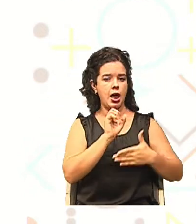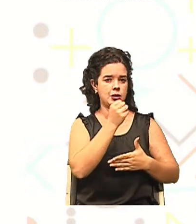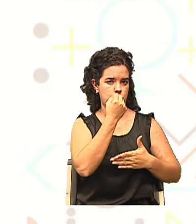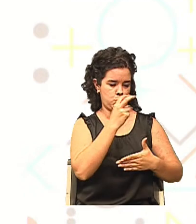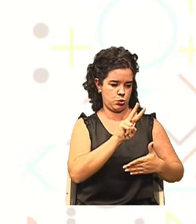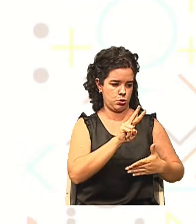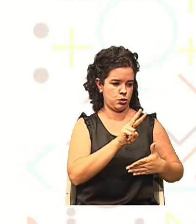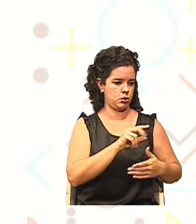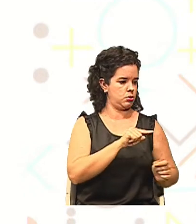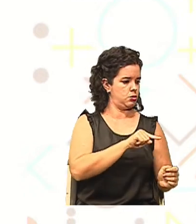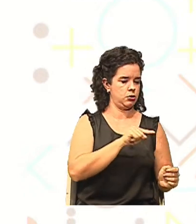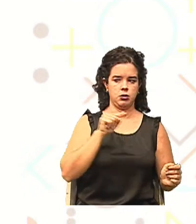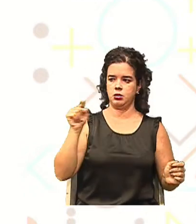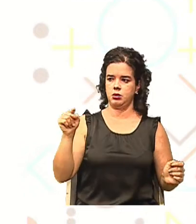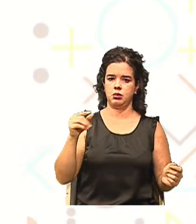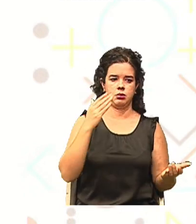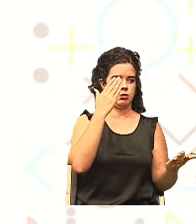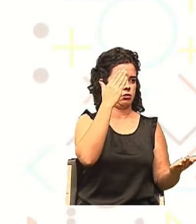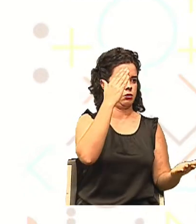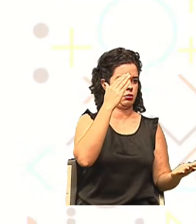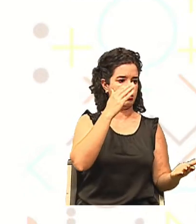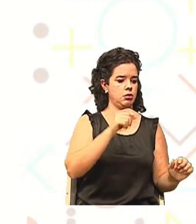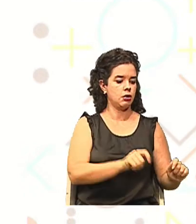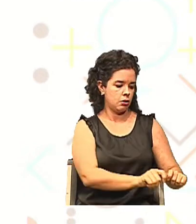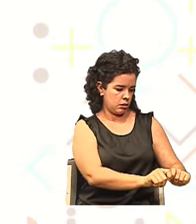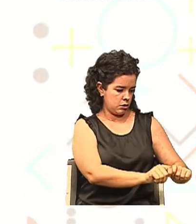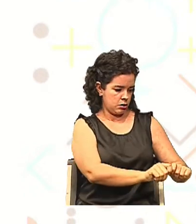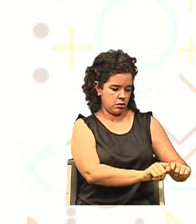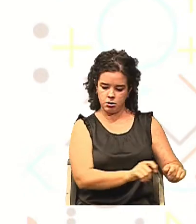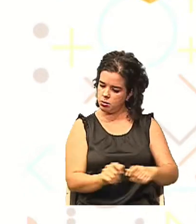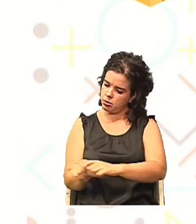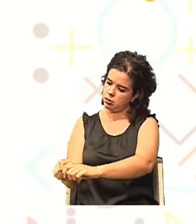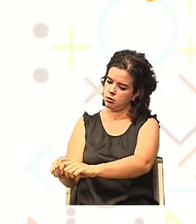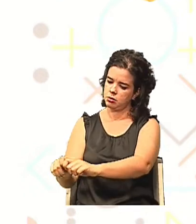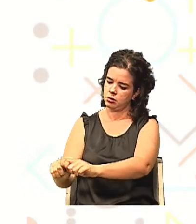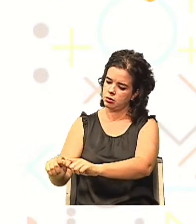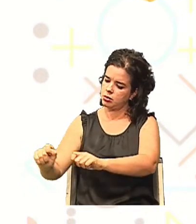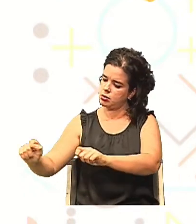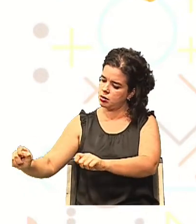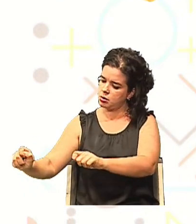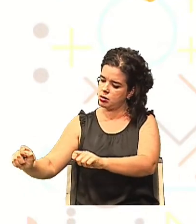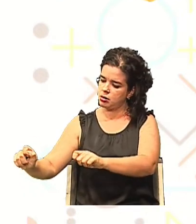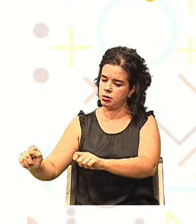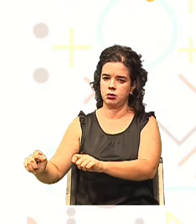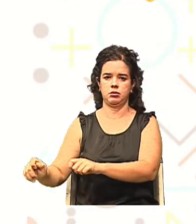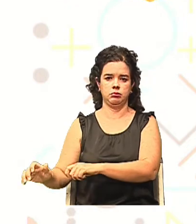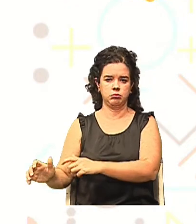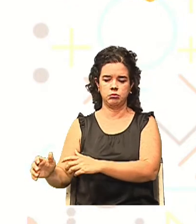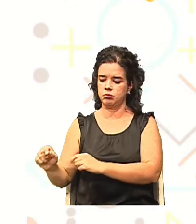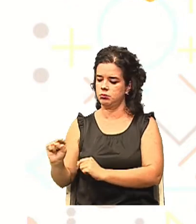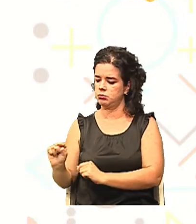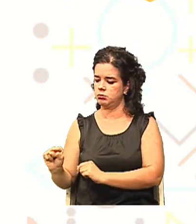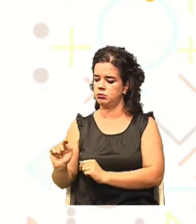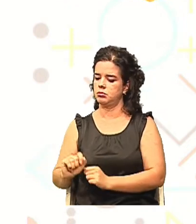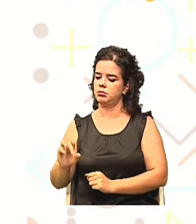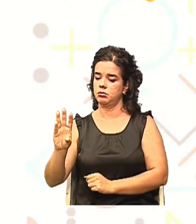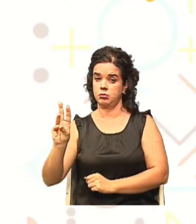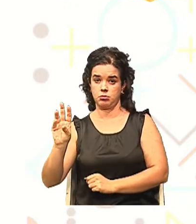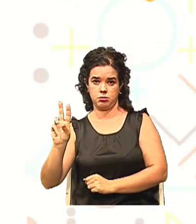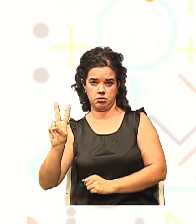cuando comparó la base del triángulo que está sobre la torre original, que